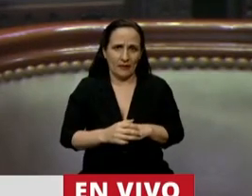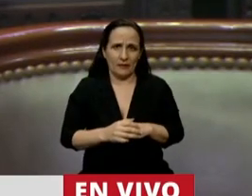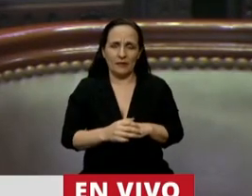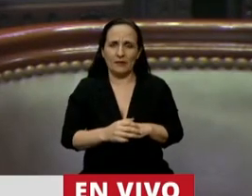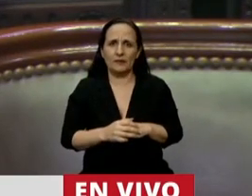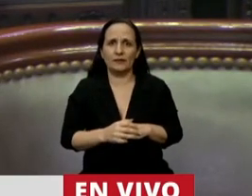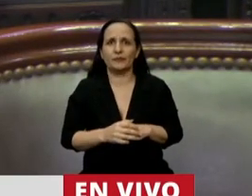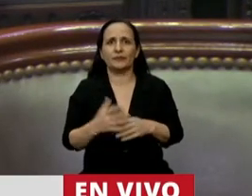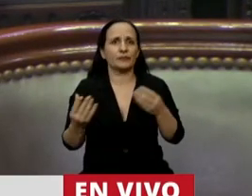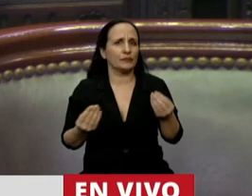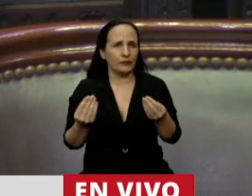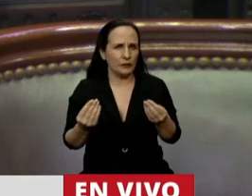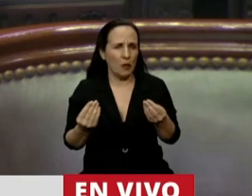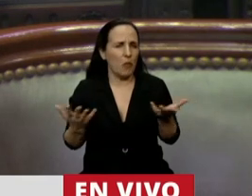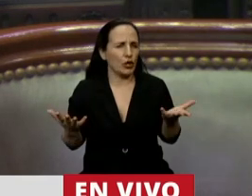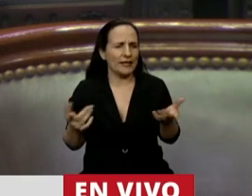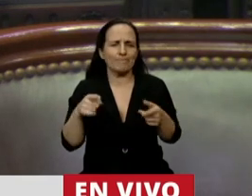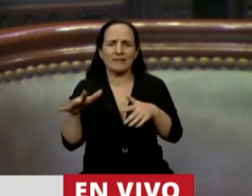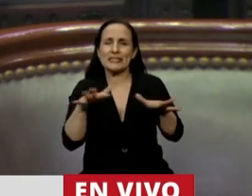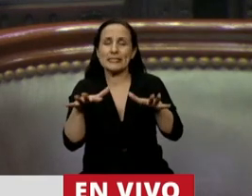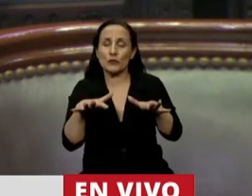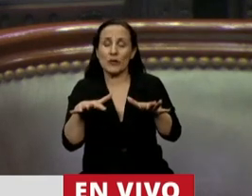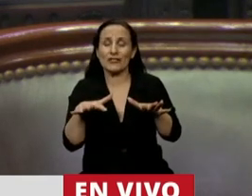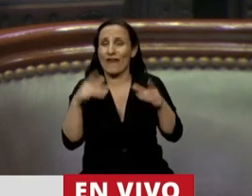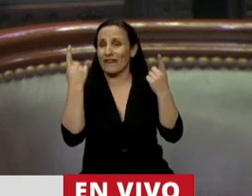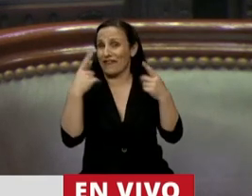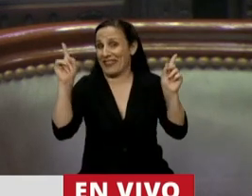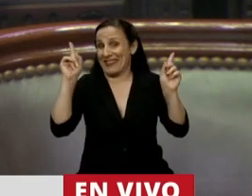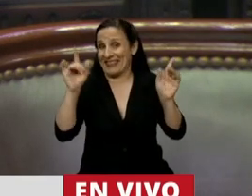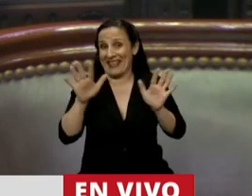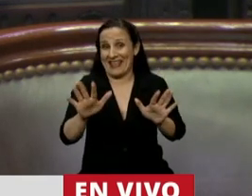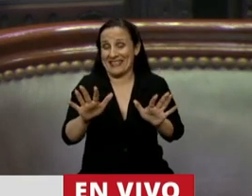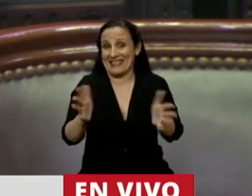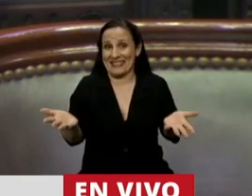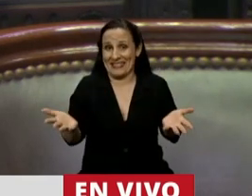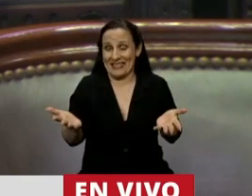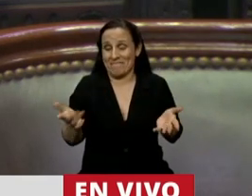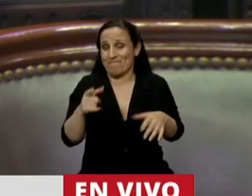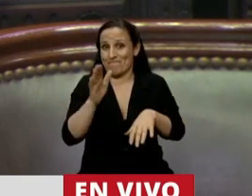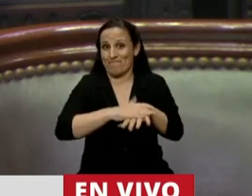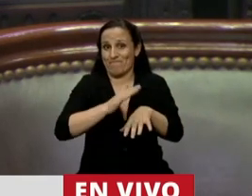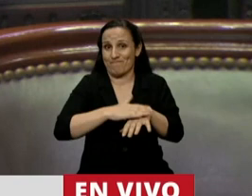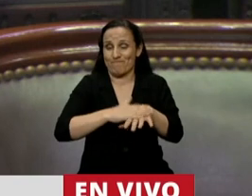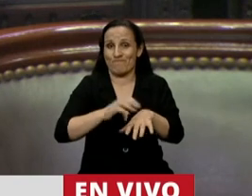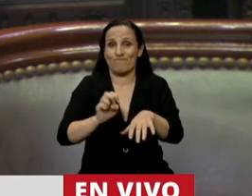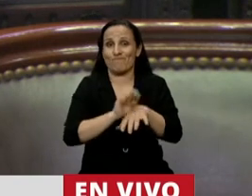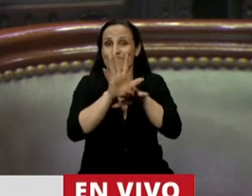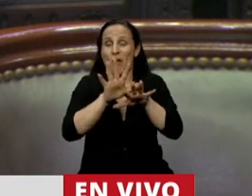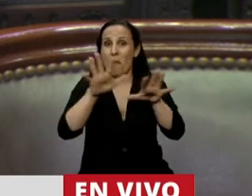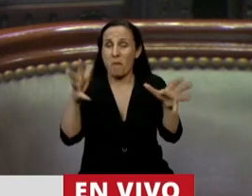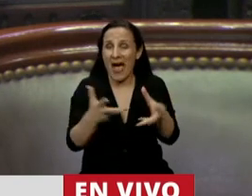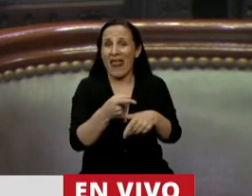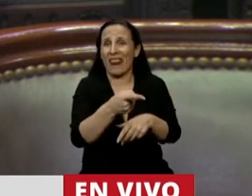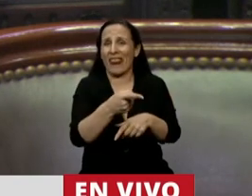porque estamos en una situación extraordinaria, porque esta pandemia está haciendo